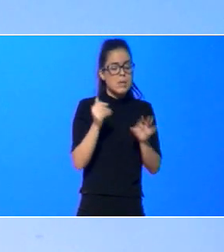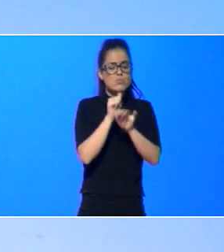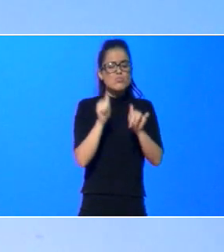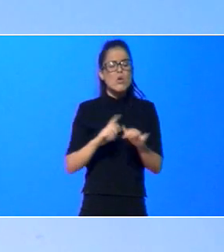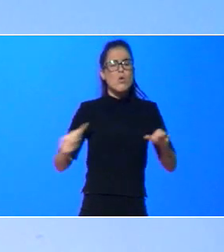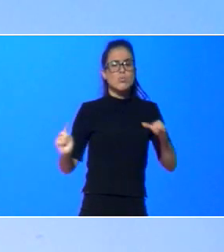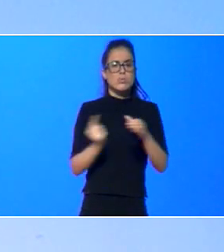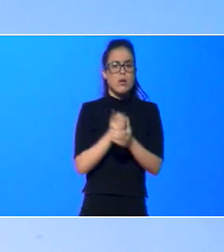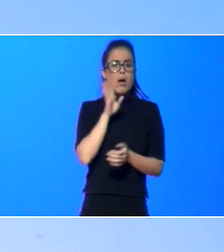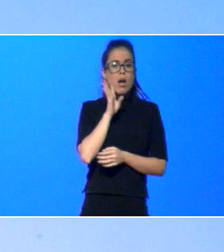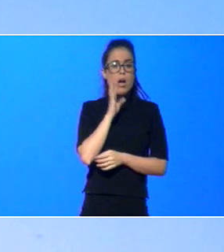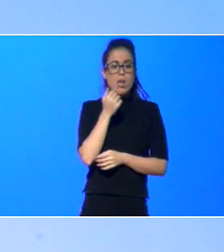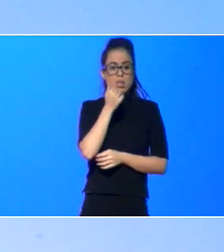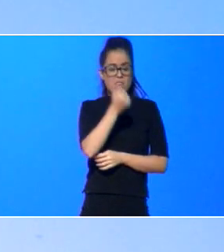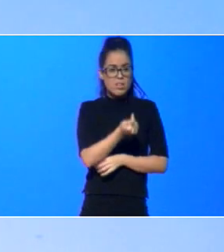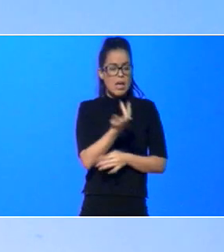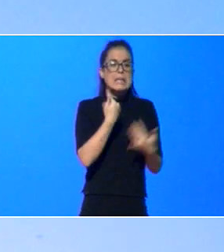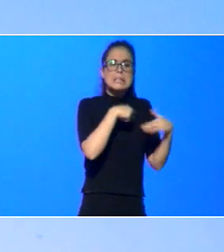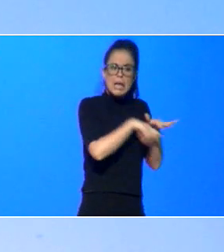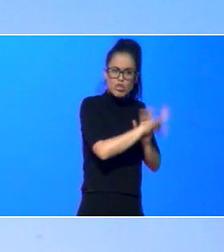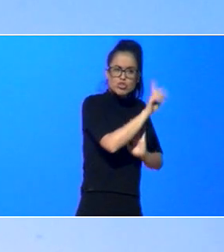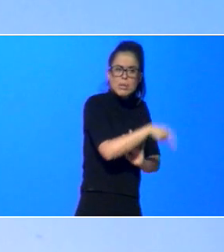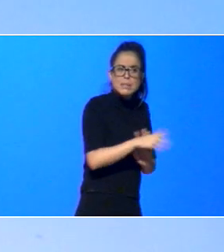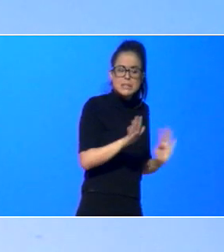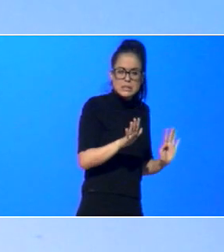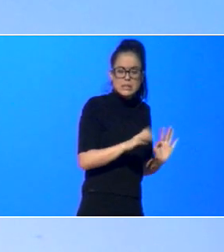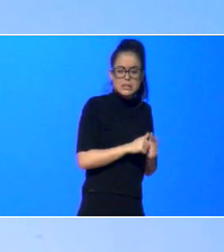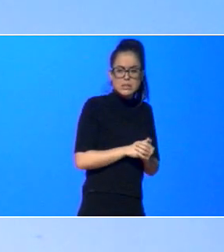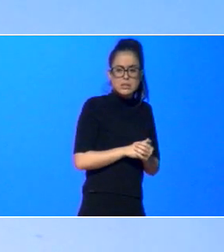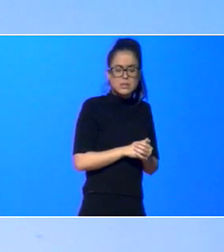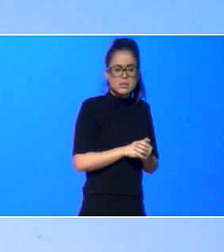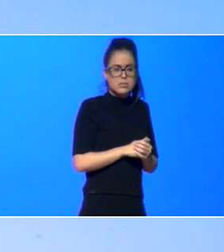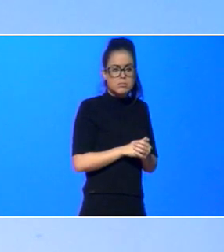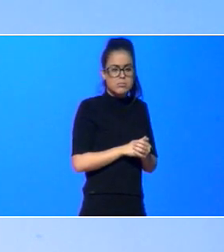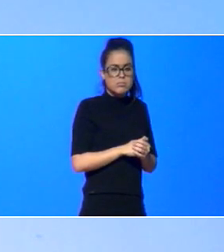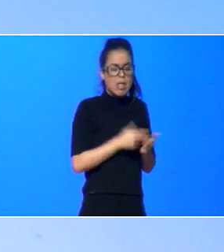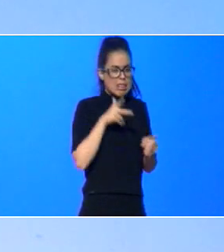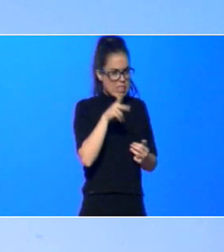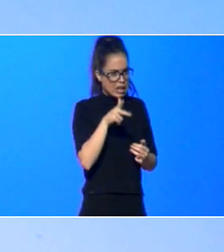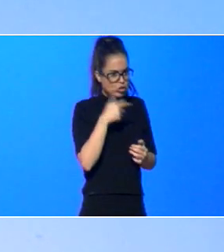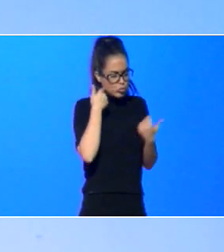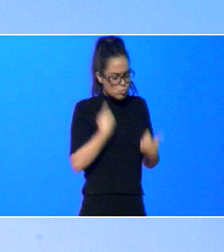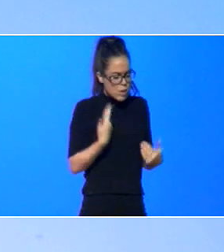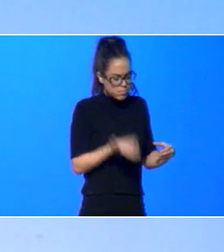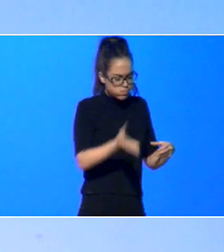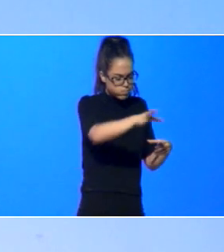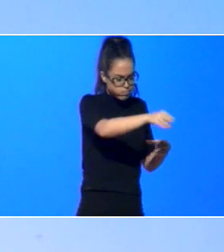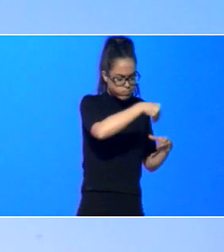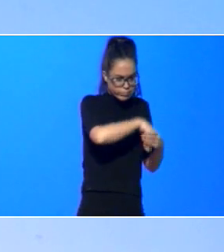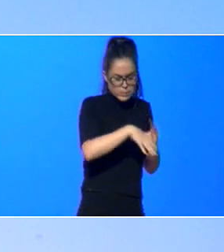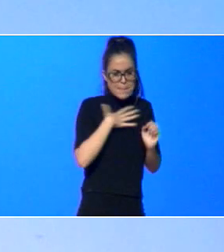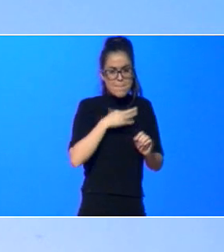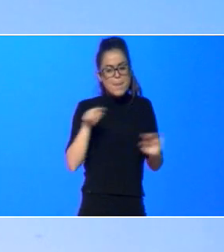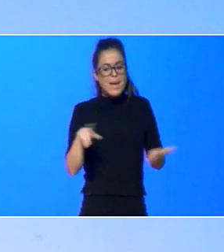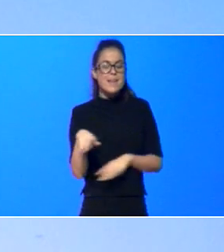el de la integración también es posible integrarlo en el discurso de los Derechos Humanos el modelo inclusivo es el modelo por excelencia